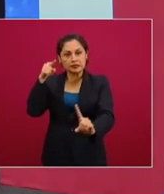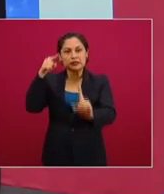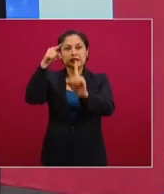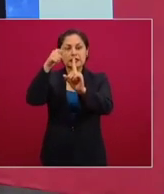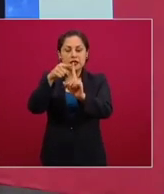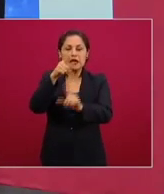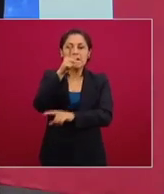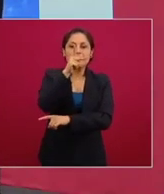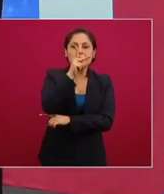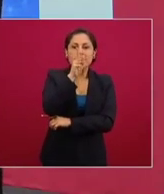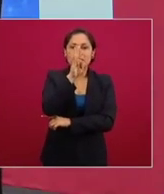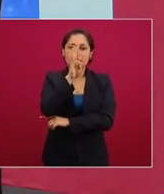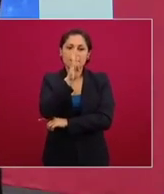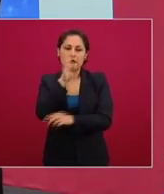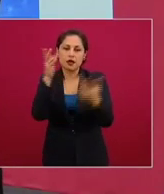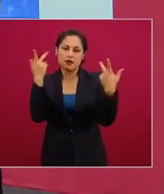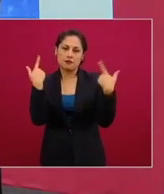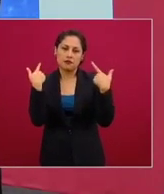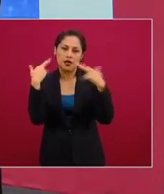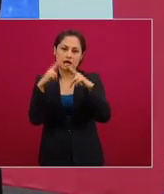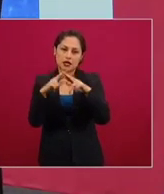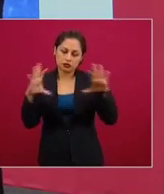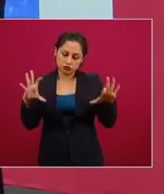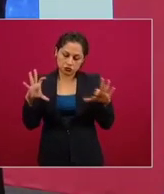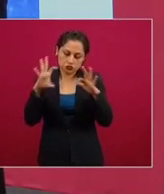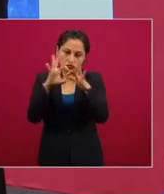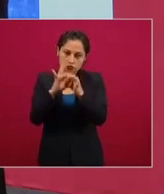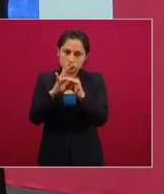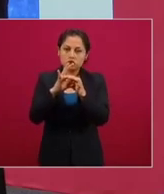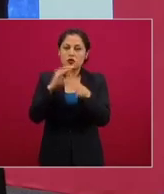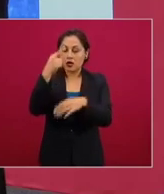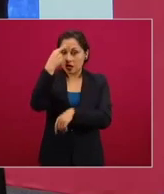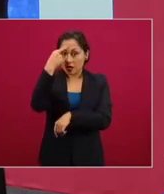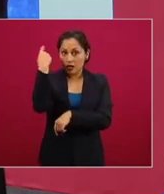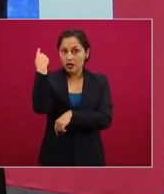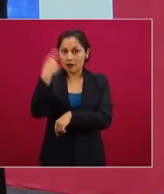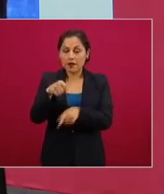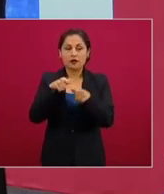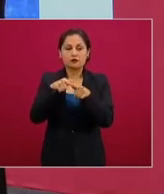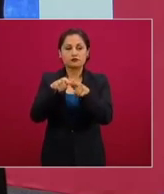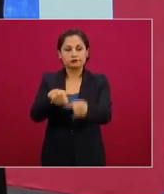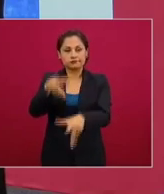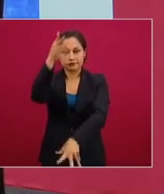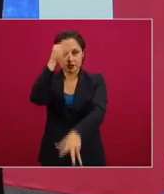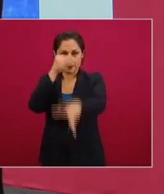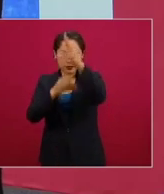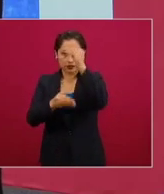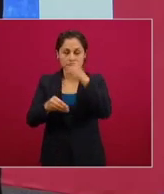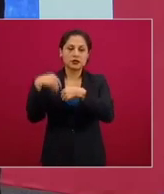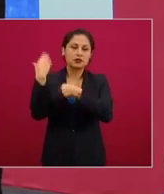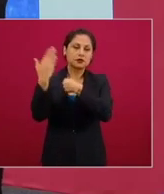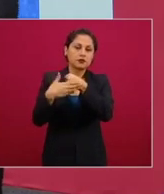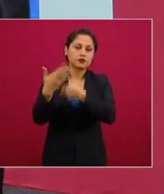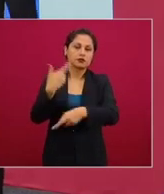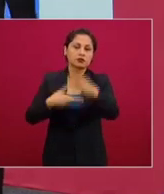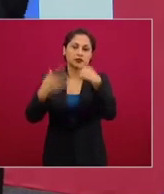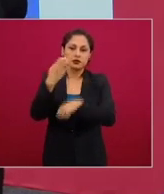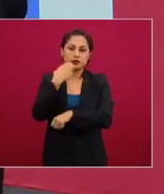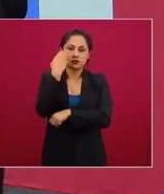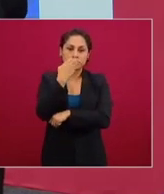magisterio se mantenga para continuar el aprendizaje al regresar a clases. La escuela es ese